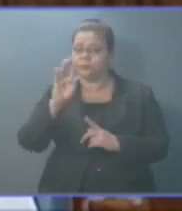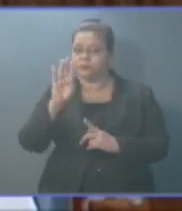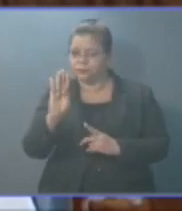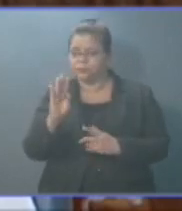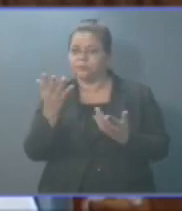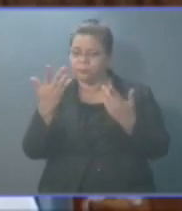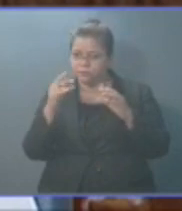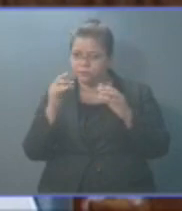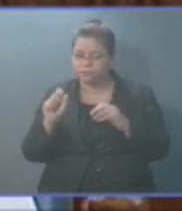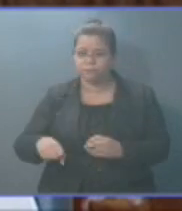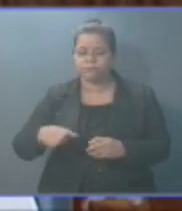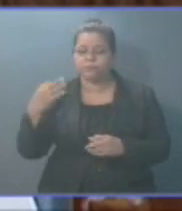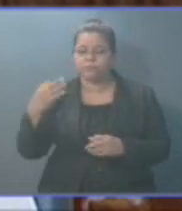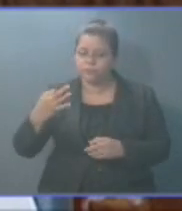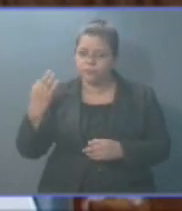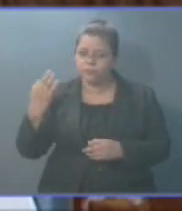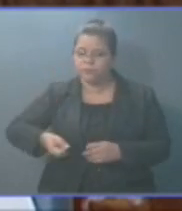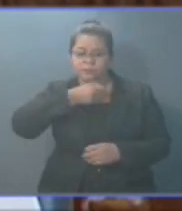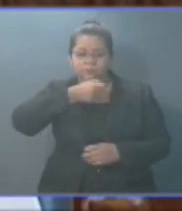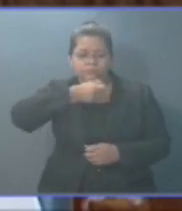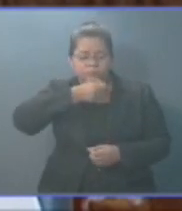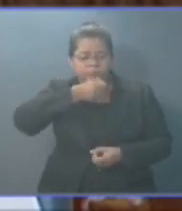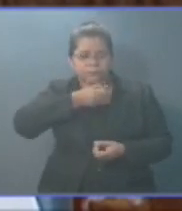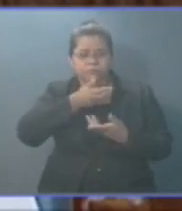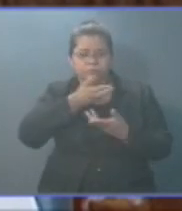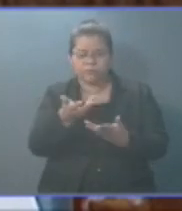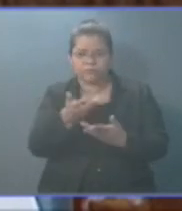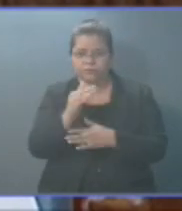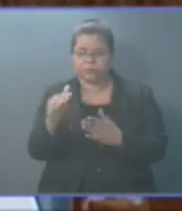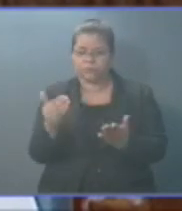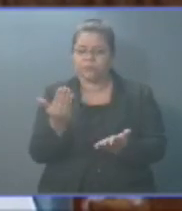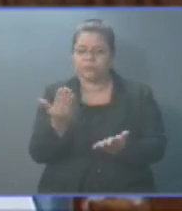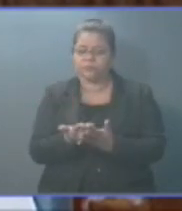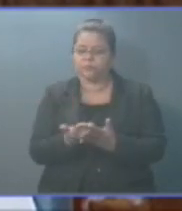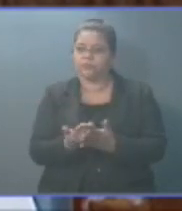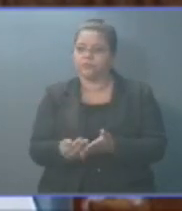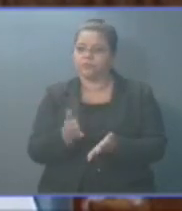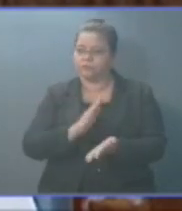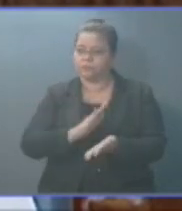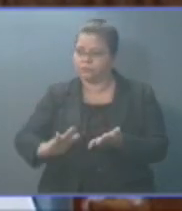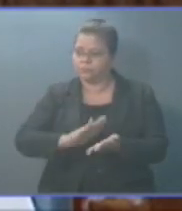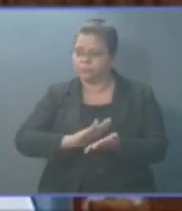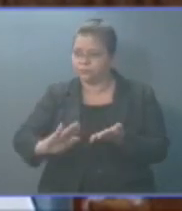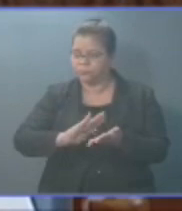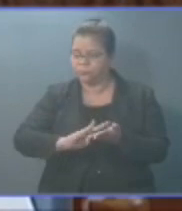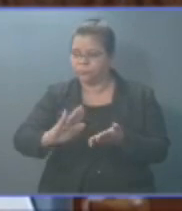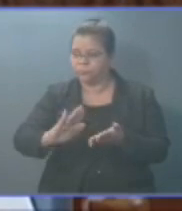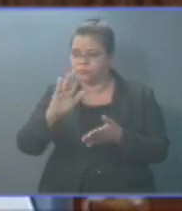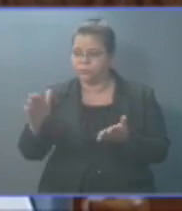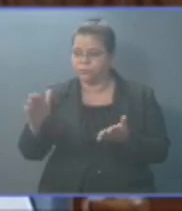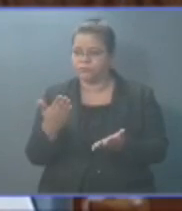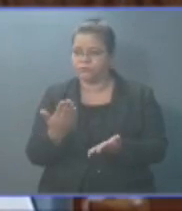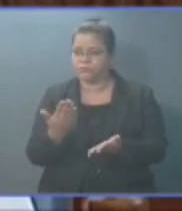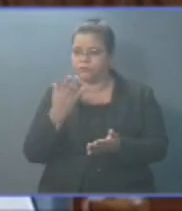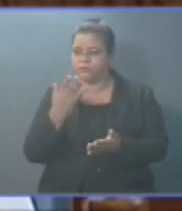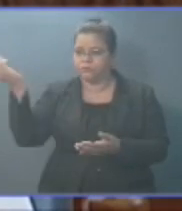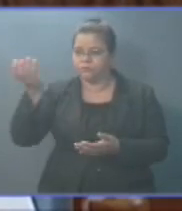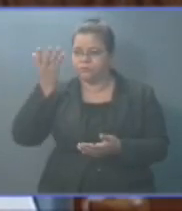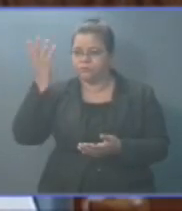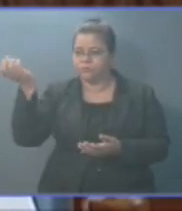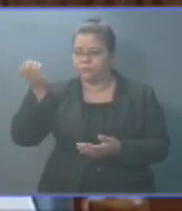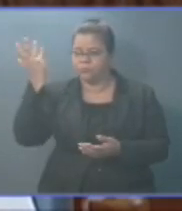estén publicando los informes sobre los gastos relacionados con la emergencia